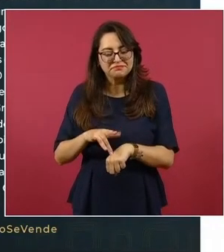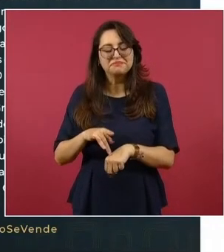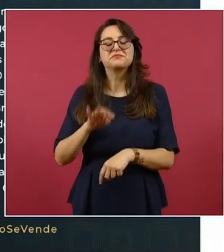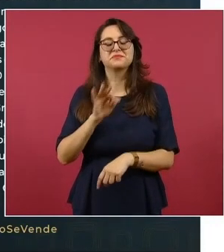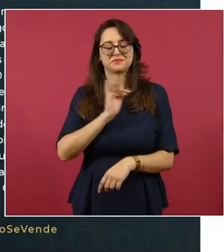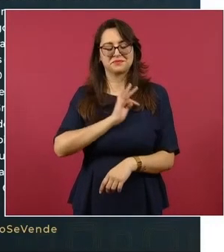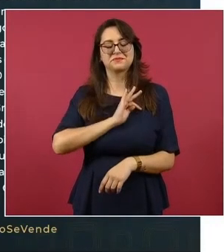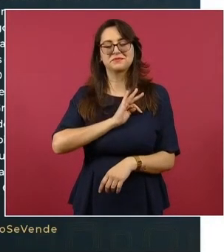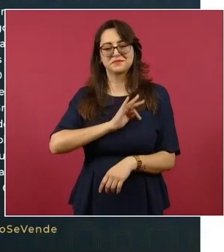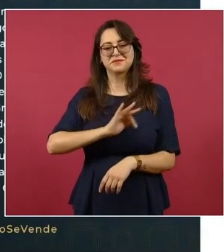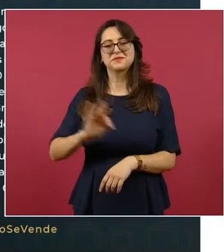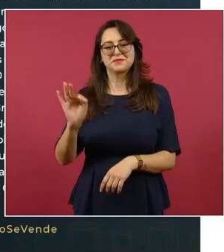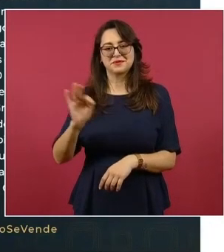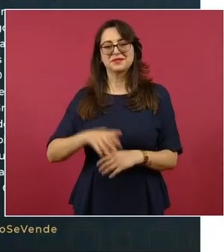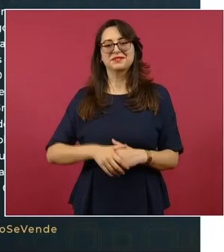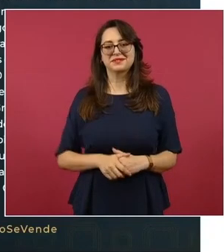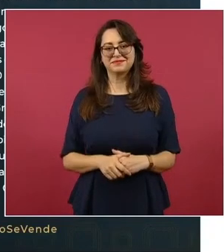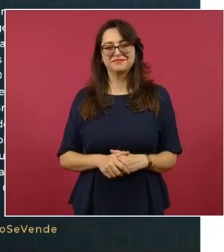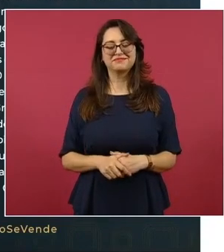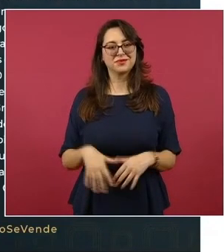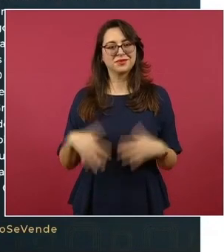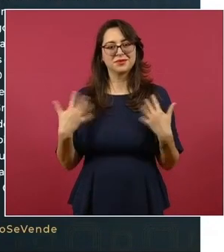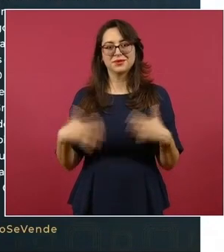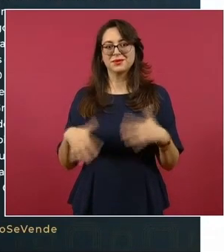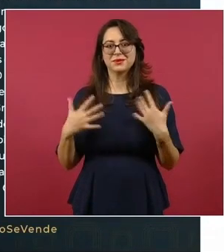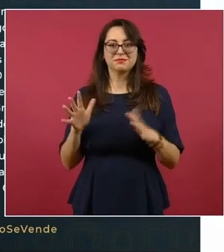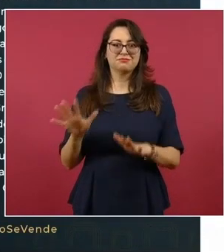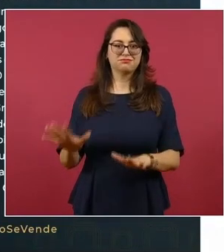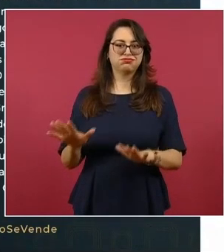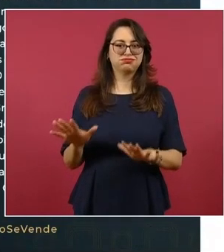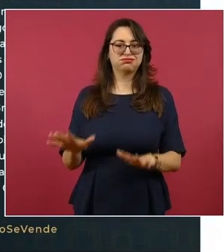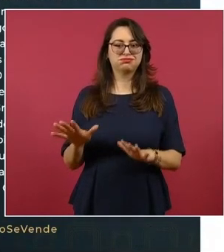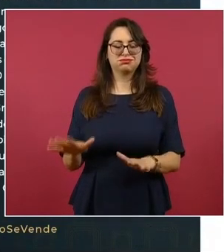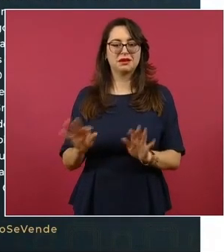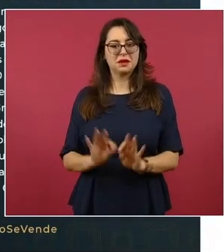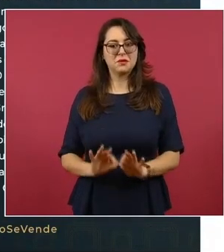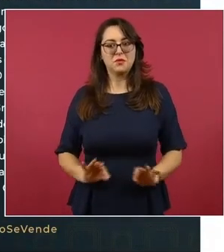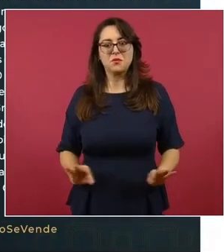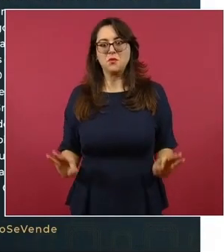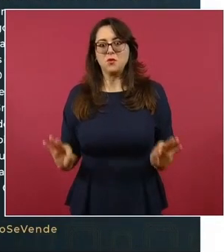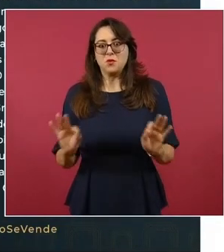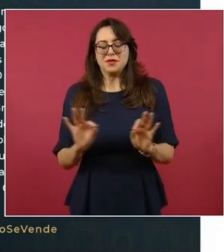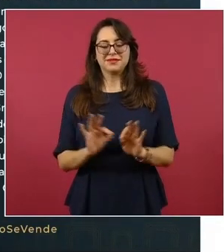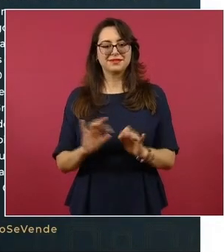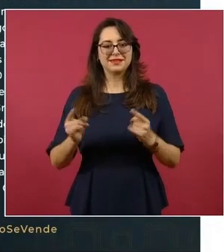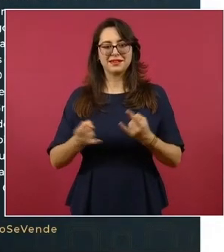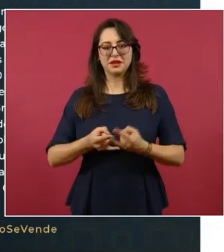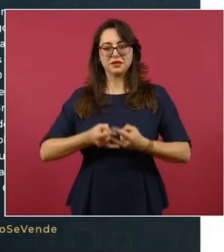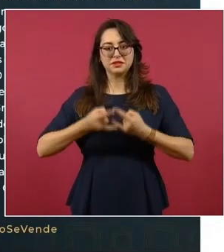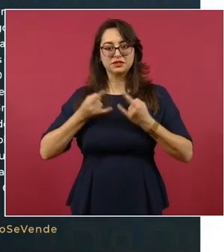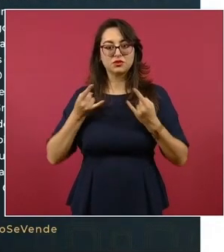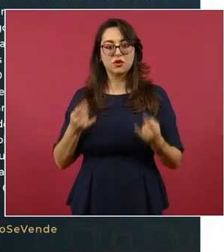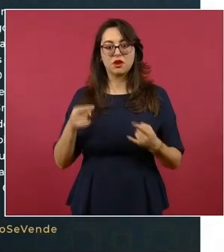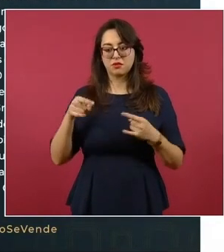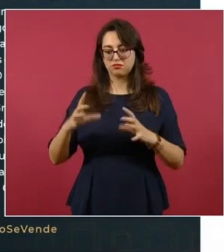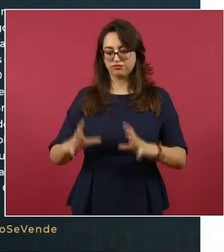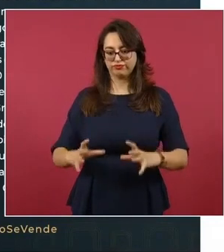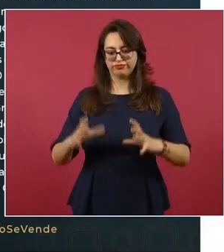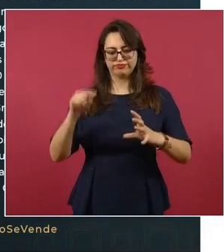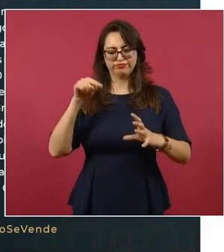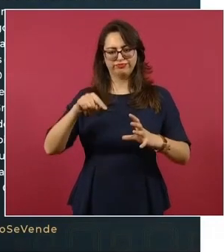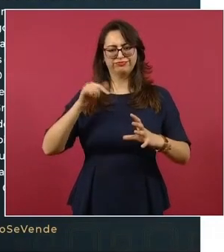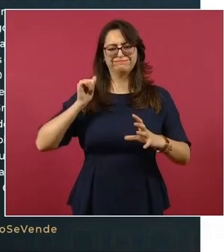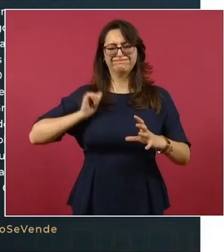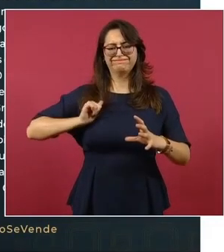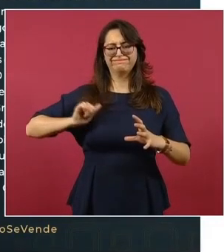una pieza muy impresionante. La importancia histórica de esta pieza arqueológica, de más de dos mil quinientos años